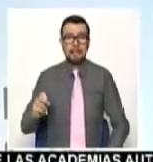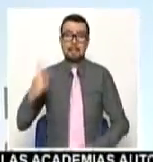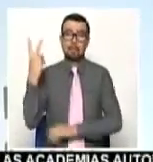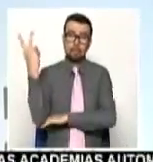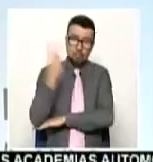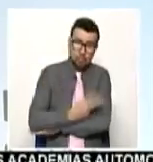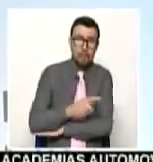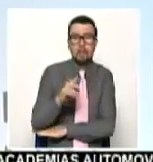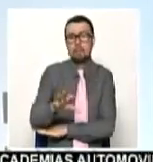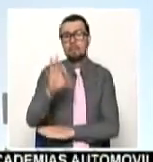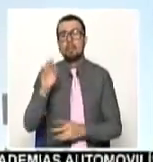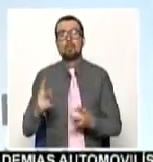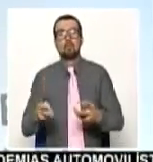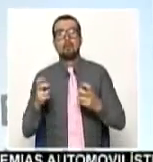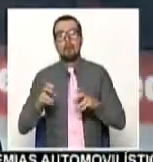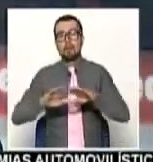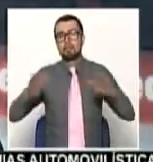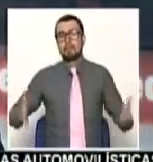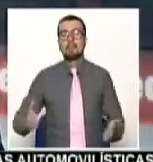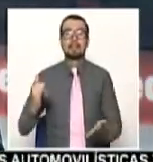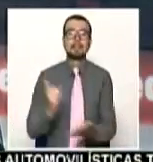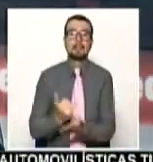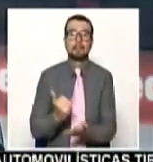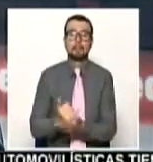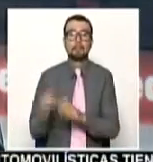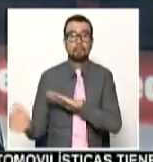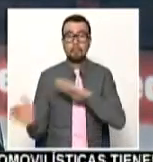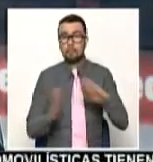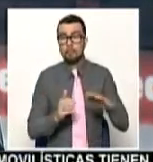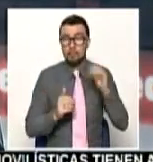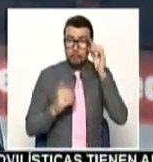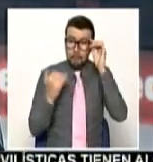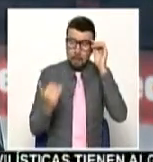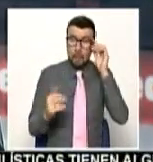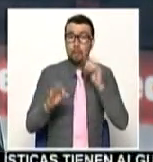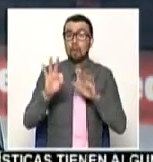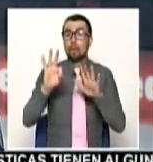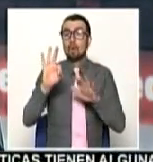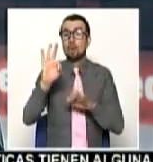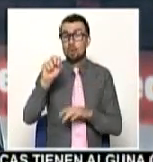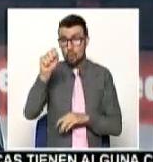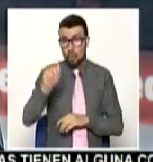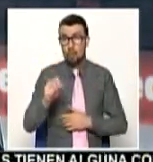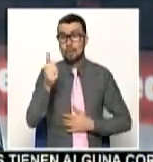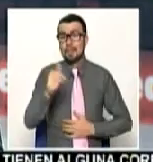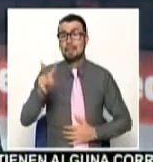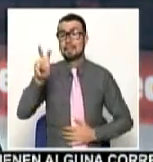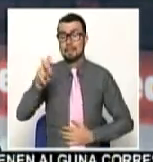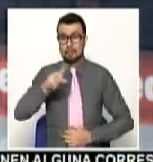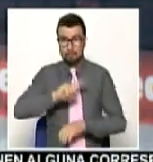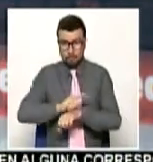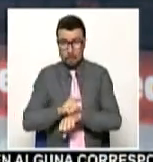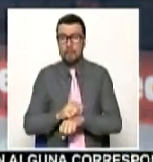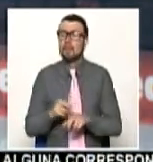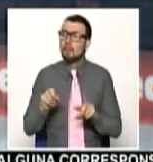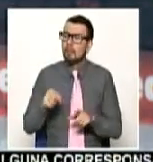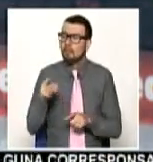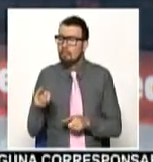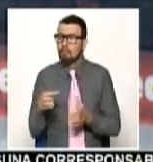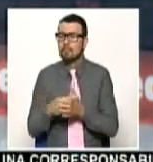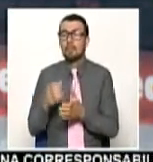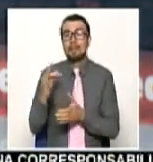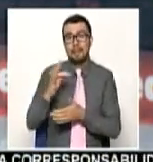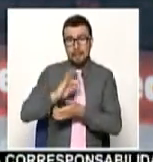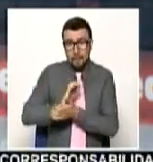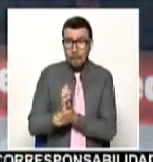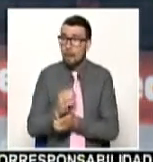se elegirá la nueva mesa directiva. 8 de la noche, 17 minutos, y es que también el canal regional Telecafé ha hecho